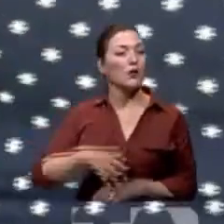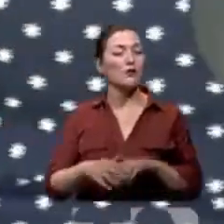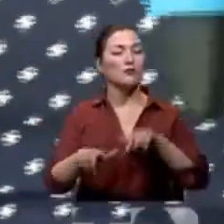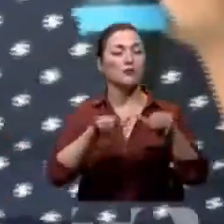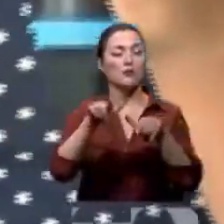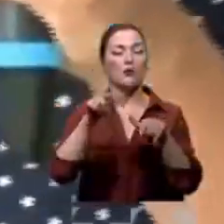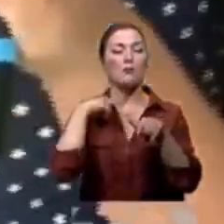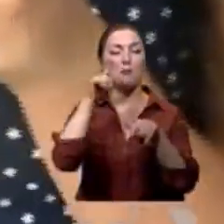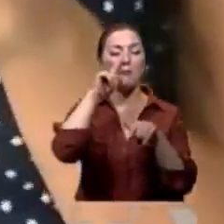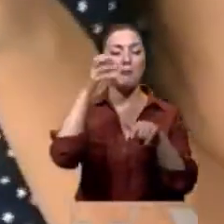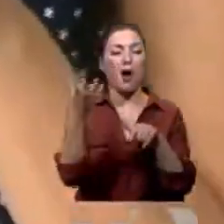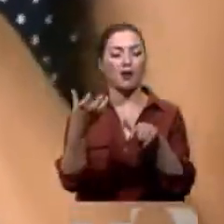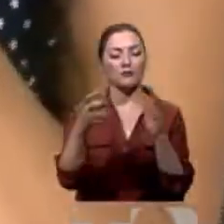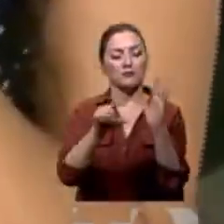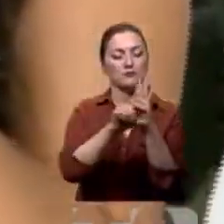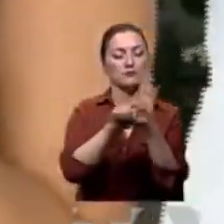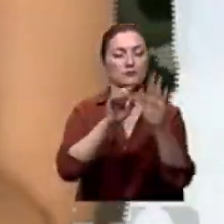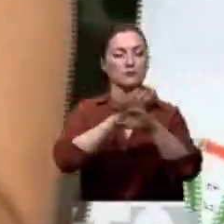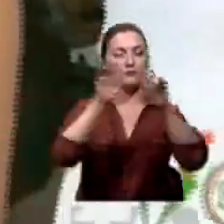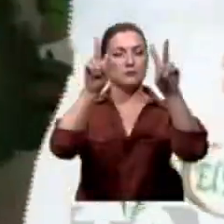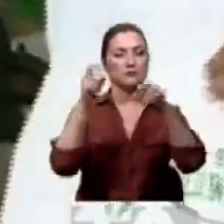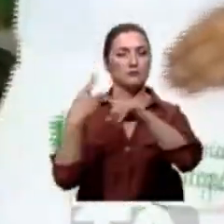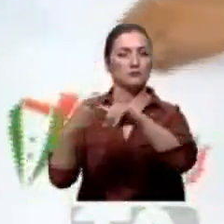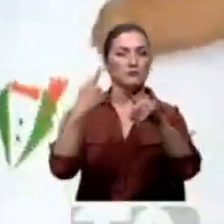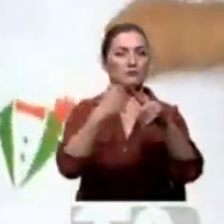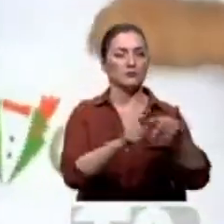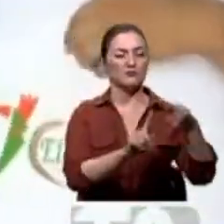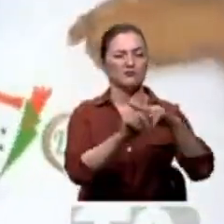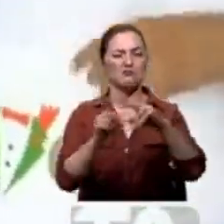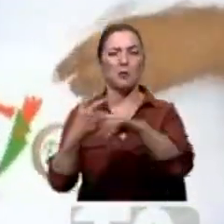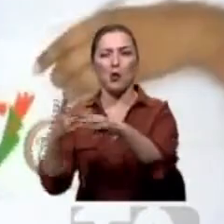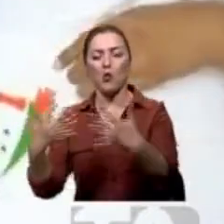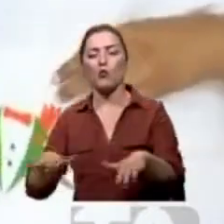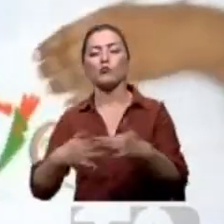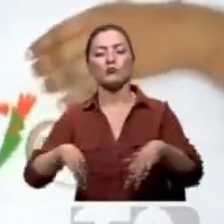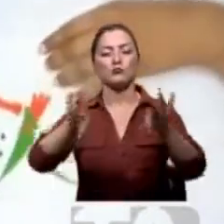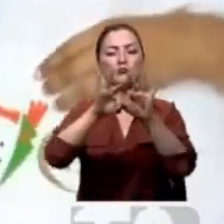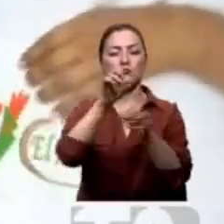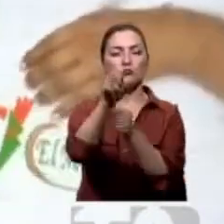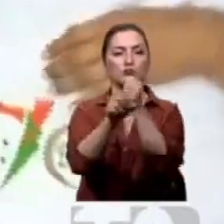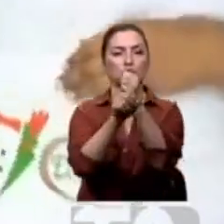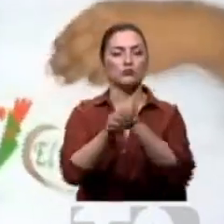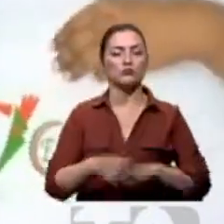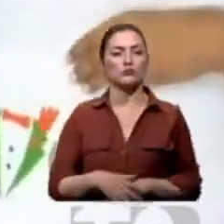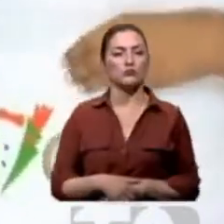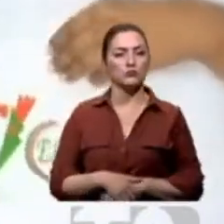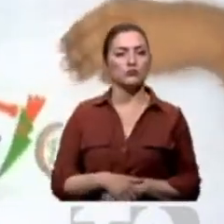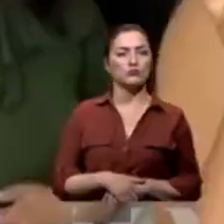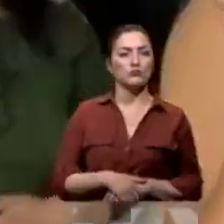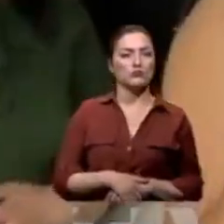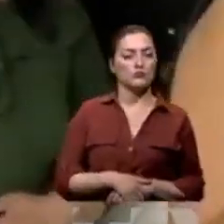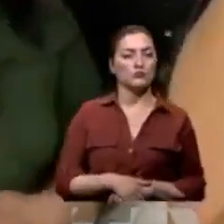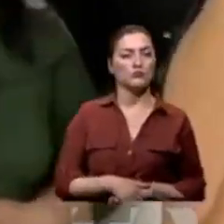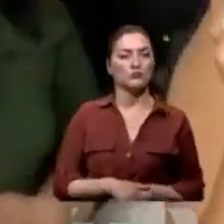Marqués. Y es que ellos han elegido la temática de varios sucesos importantes que ocurrieron durante este año. Y ustedes ya escuchan